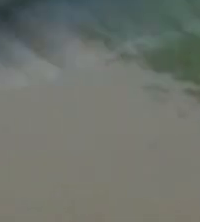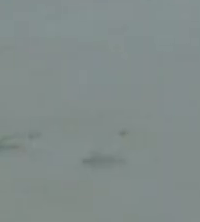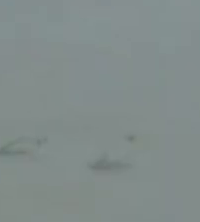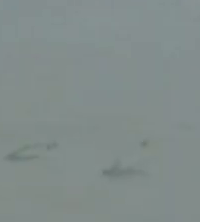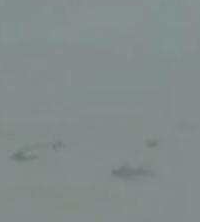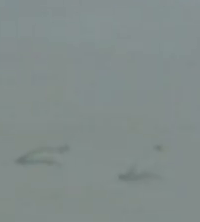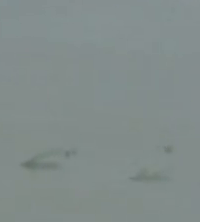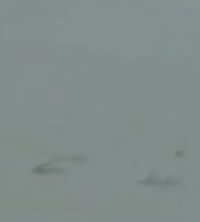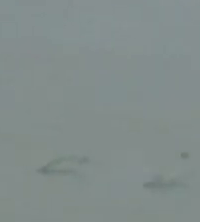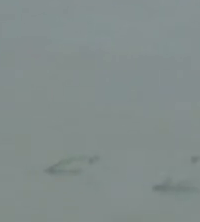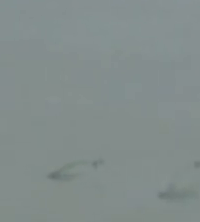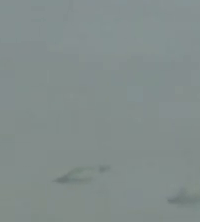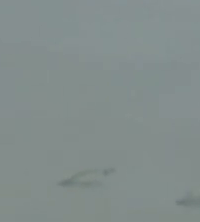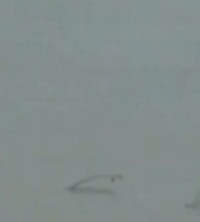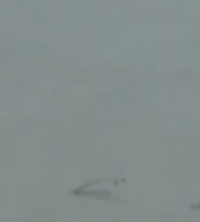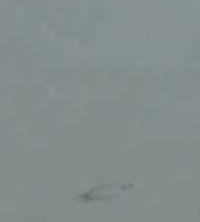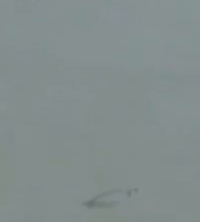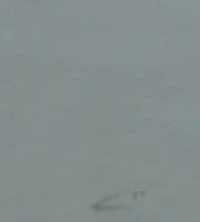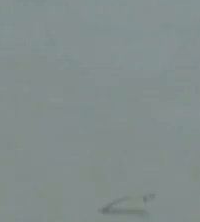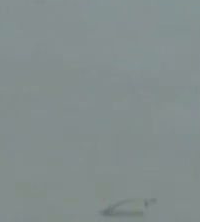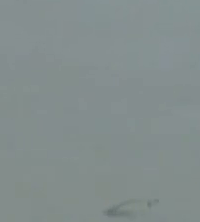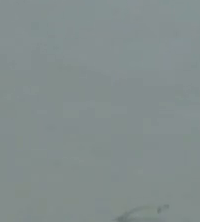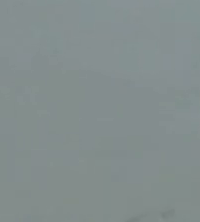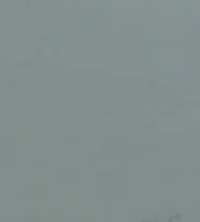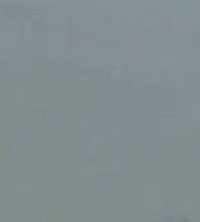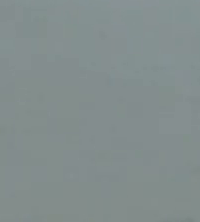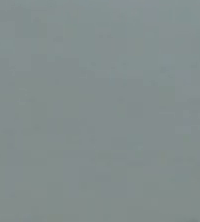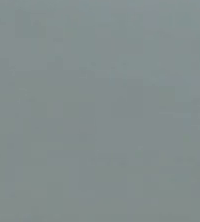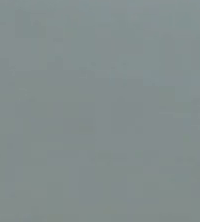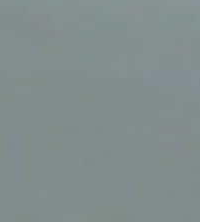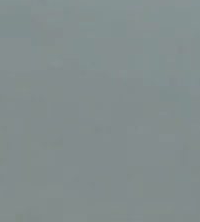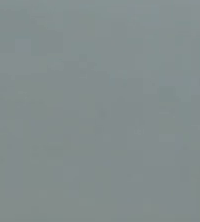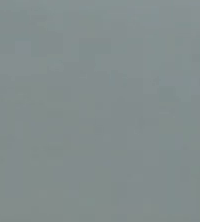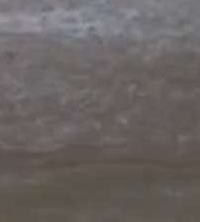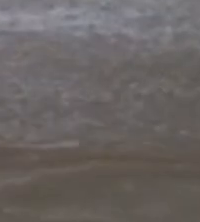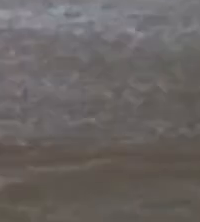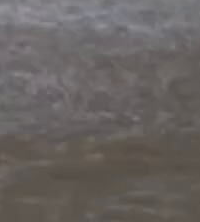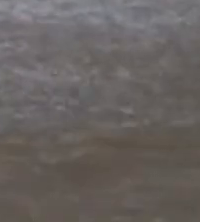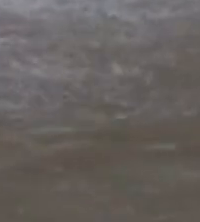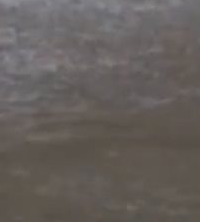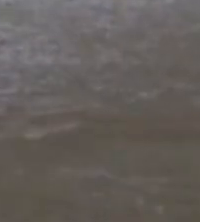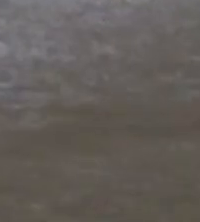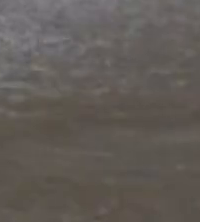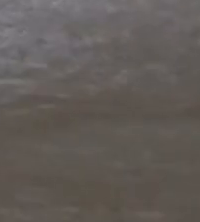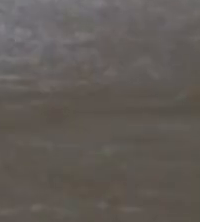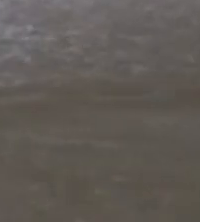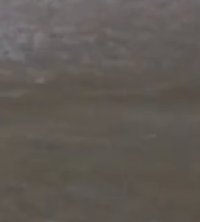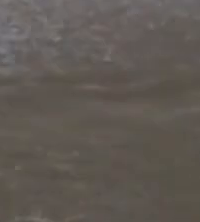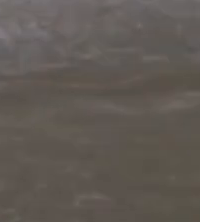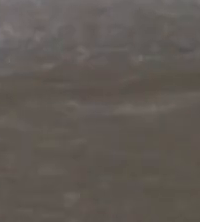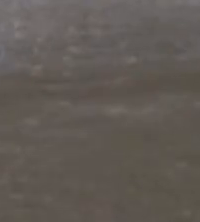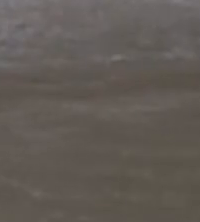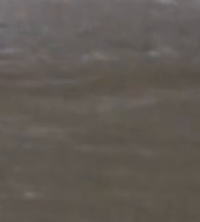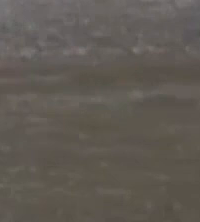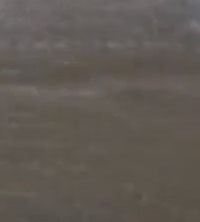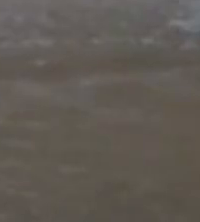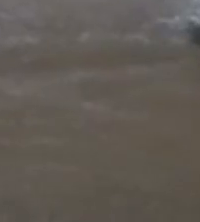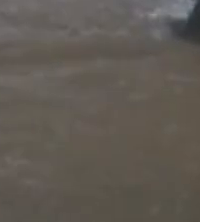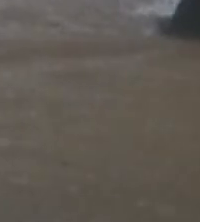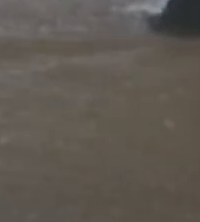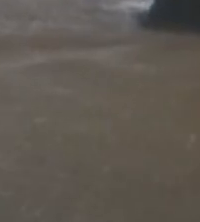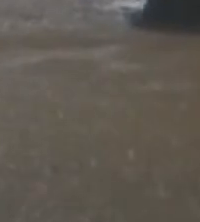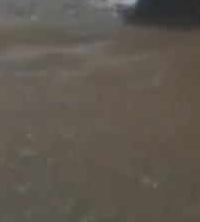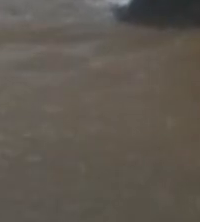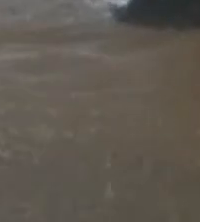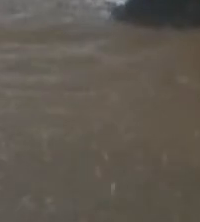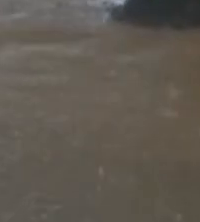intensas lluvias es seriamente afectados quedamos parados en un punto conocido como entronque de sanluis a